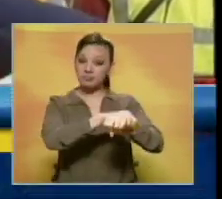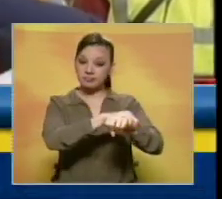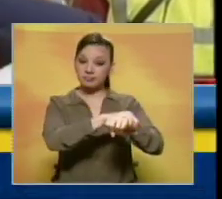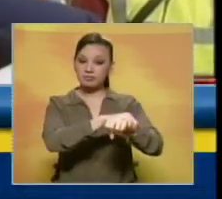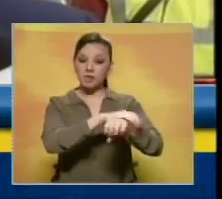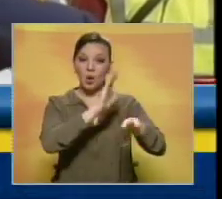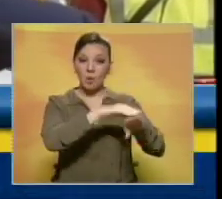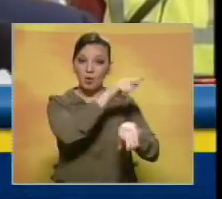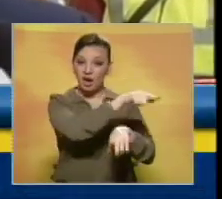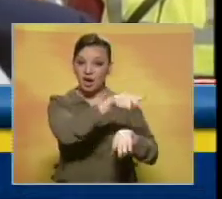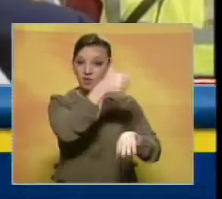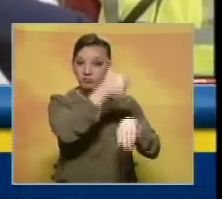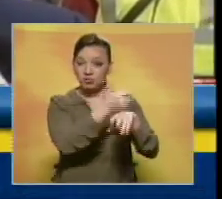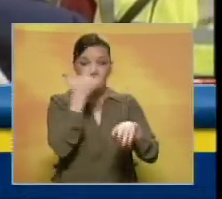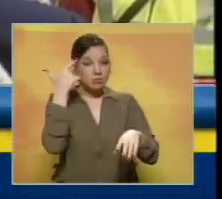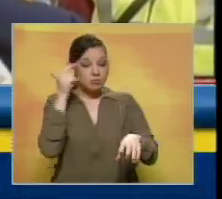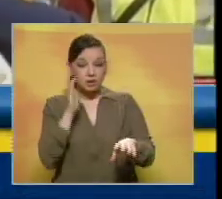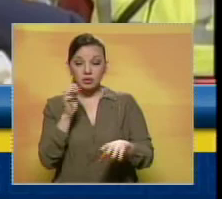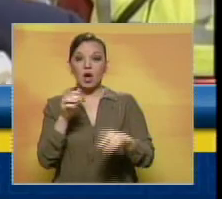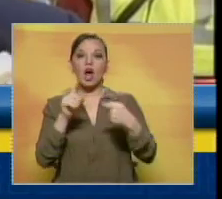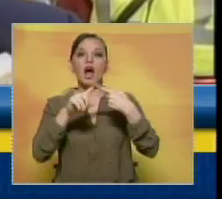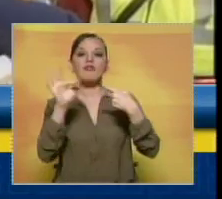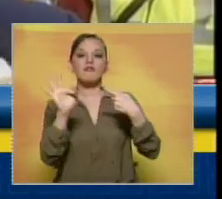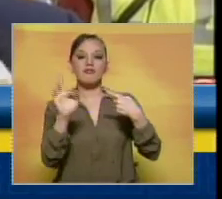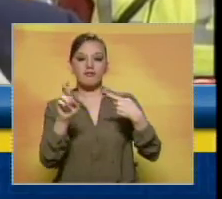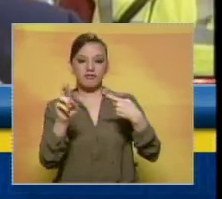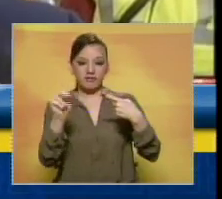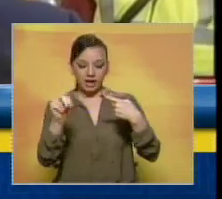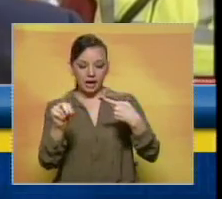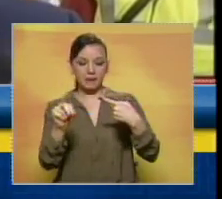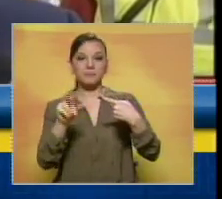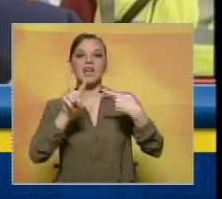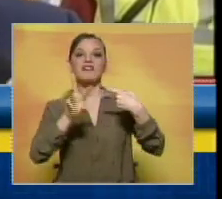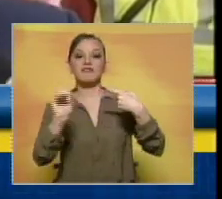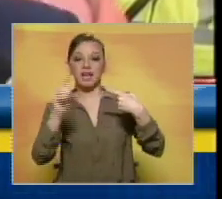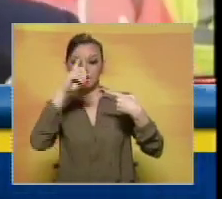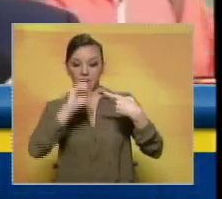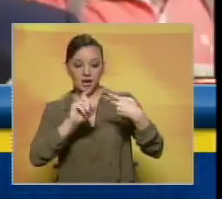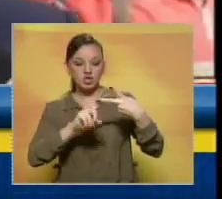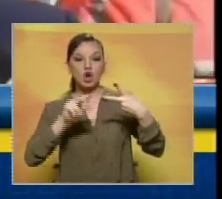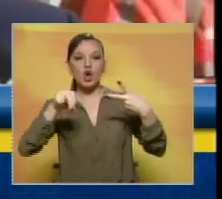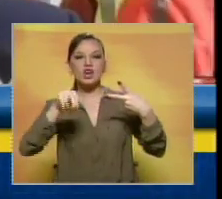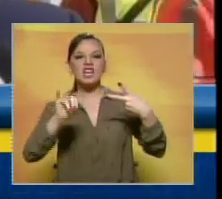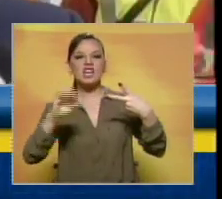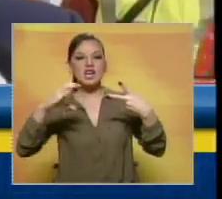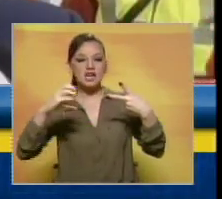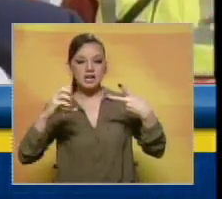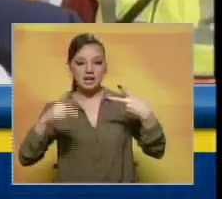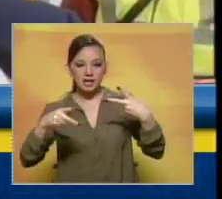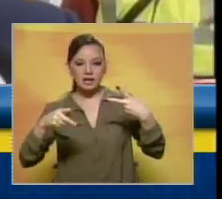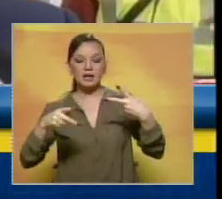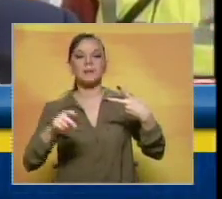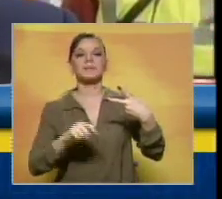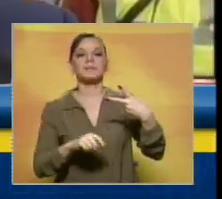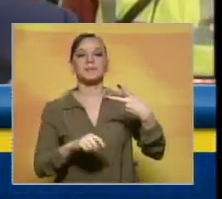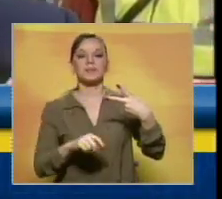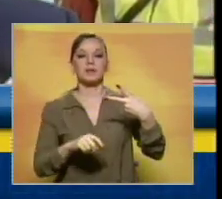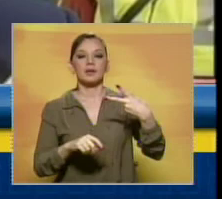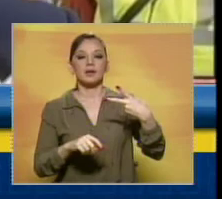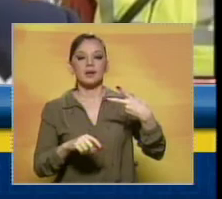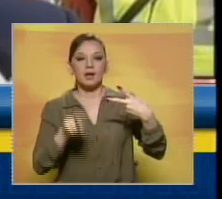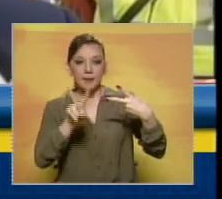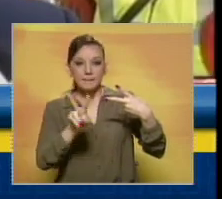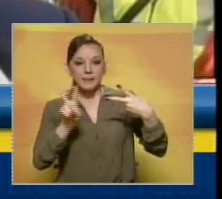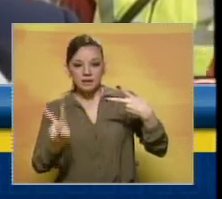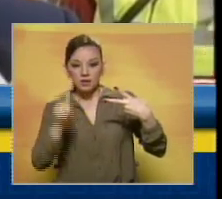hecho. Nos referimos a Fran Rodríguez Jiménez, de 20 años, Nick Alberto Osman Gutiérrez,